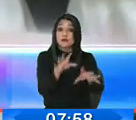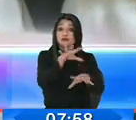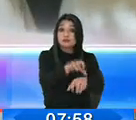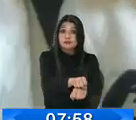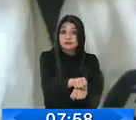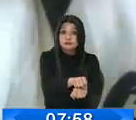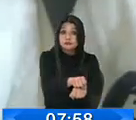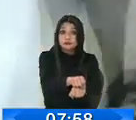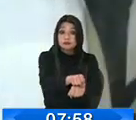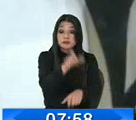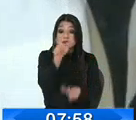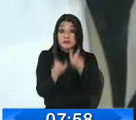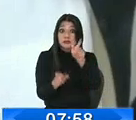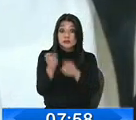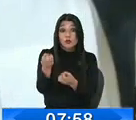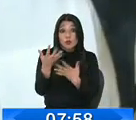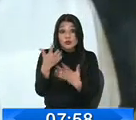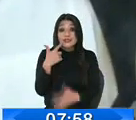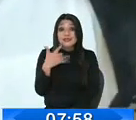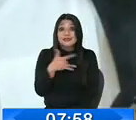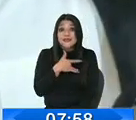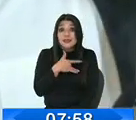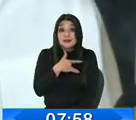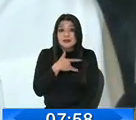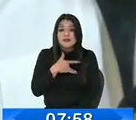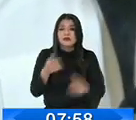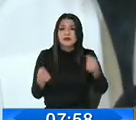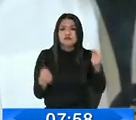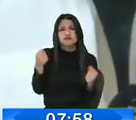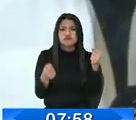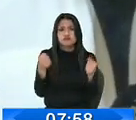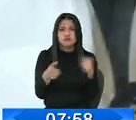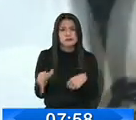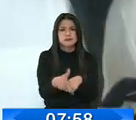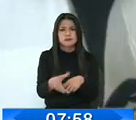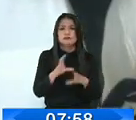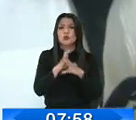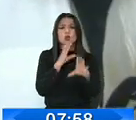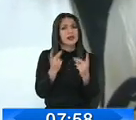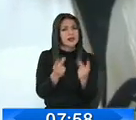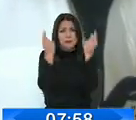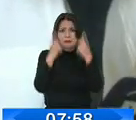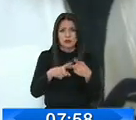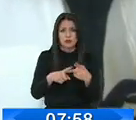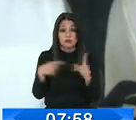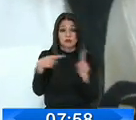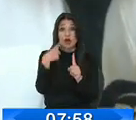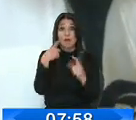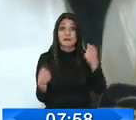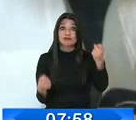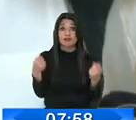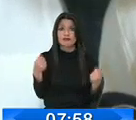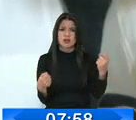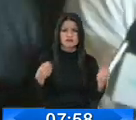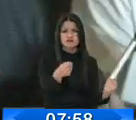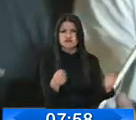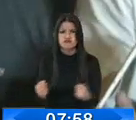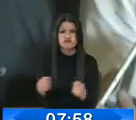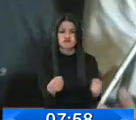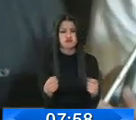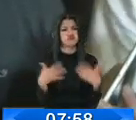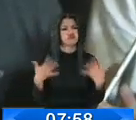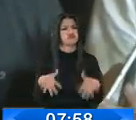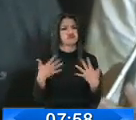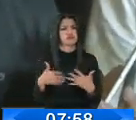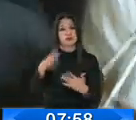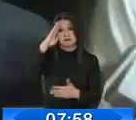que relatan los pasajeros es que ellos sintieron permanentemente exceso de velocidad, comportamiento al volante un poco agresivo. Gracias al apoyo de